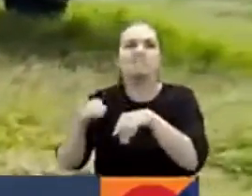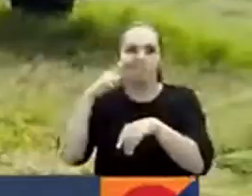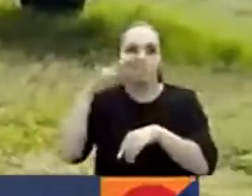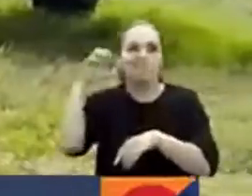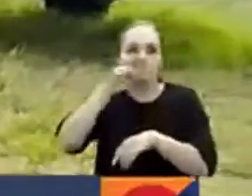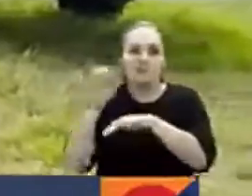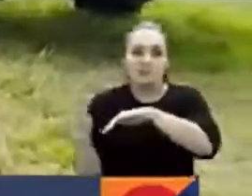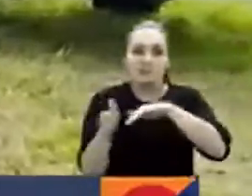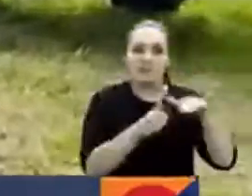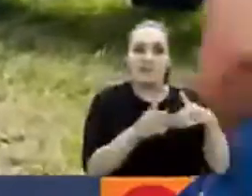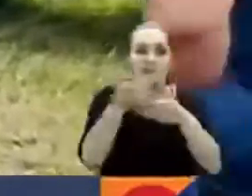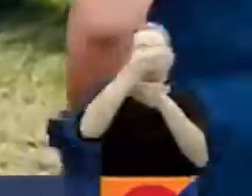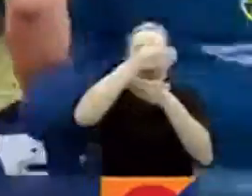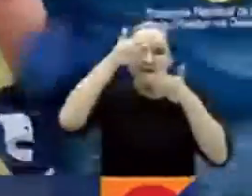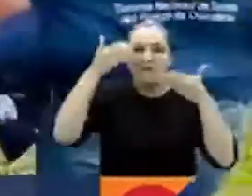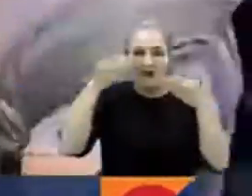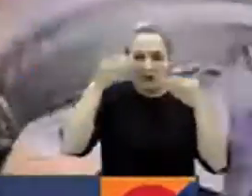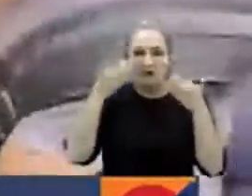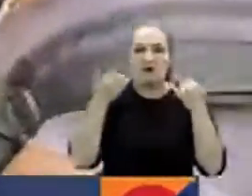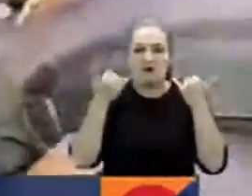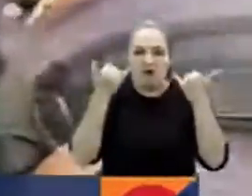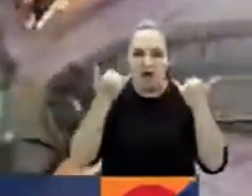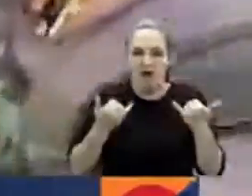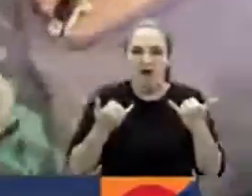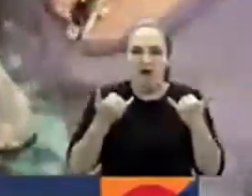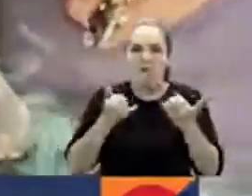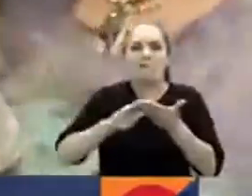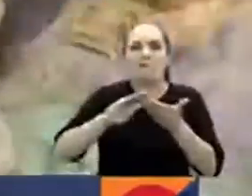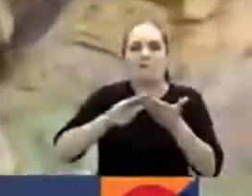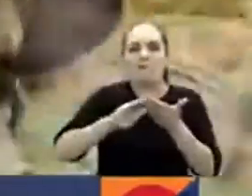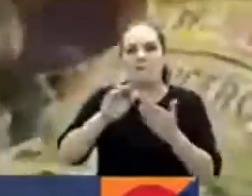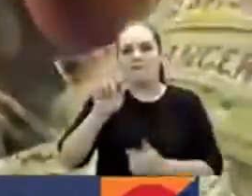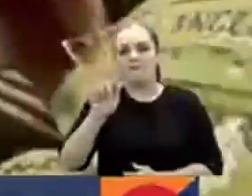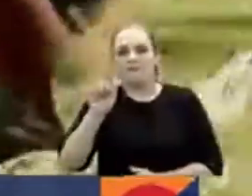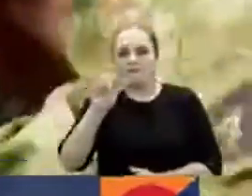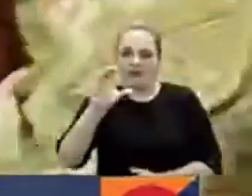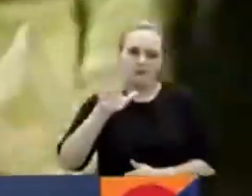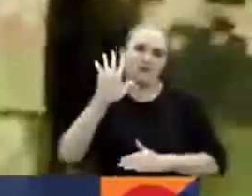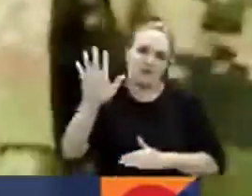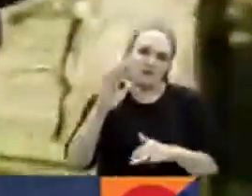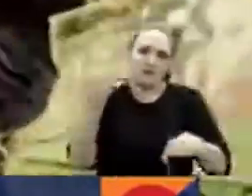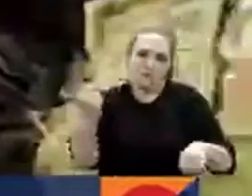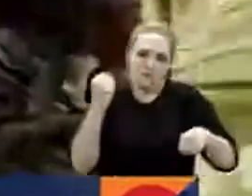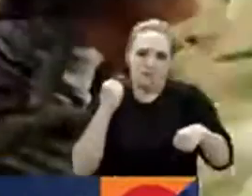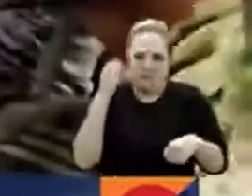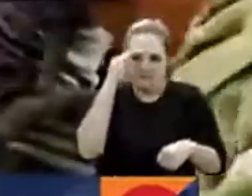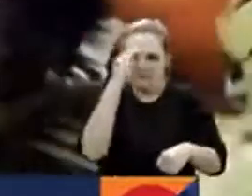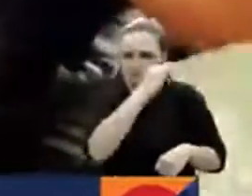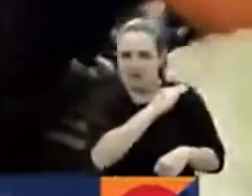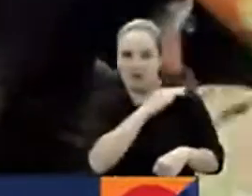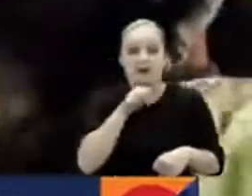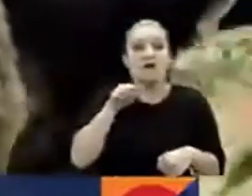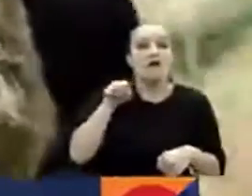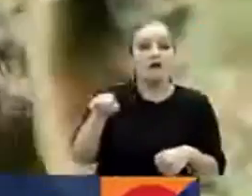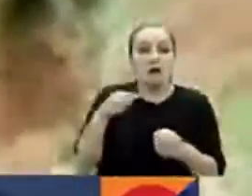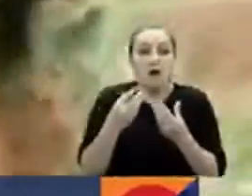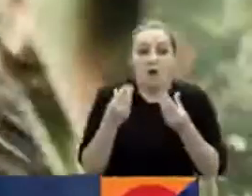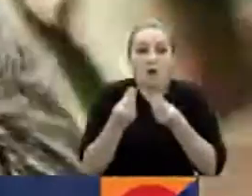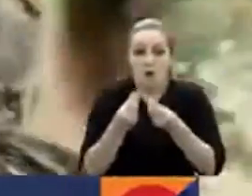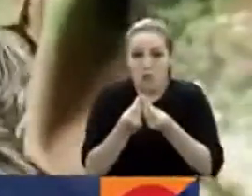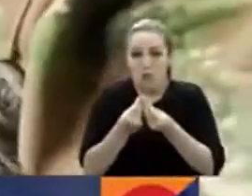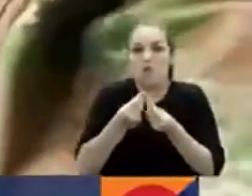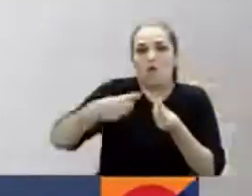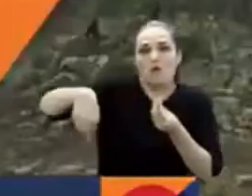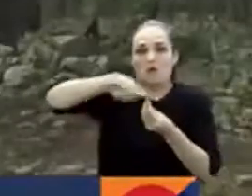La FAC sigue rescatando damnificados de la tragedia en Rosas, Cauca. 116 personas han sido trasladadas al